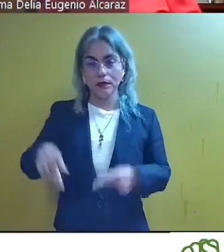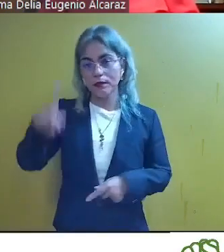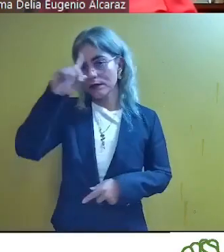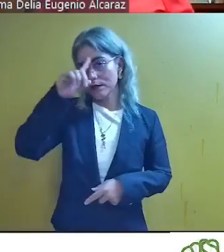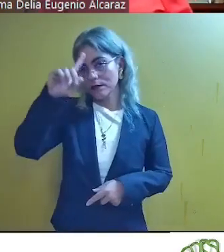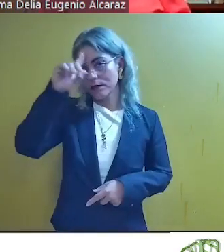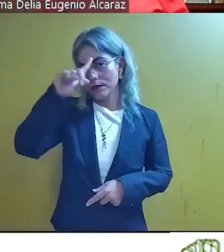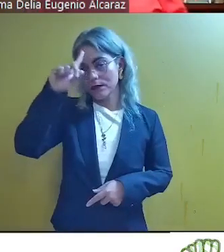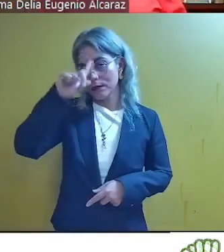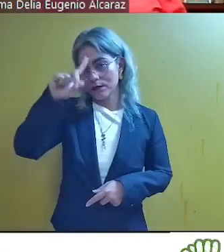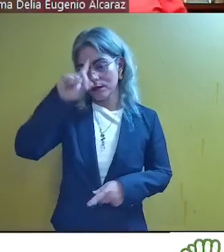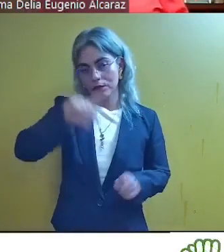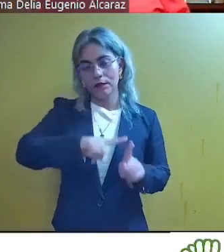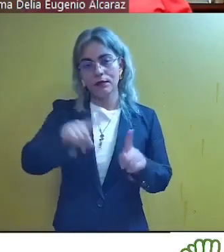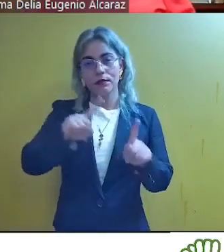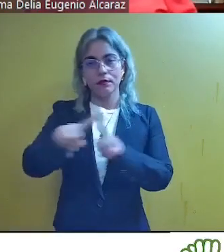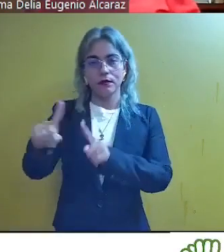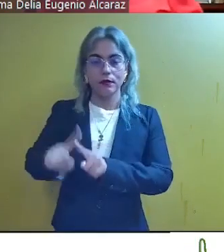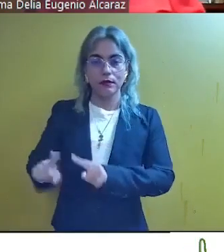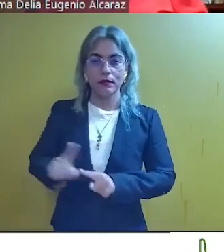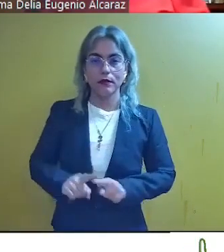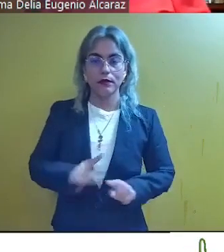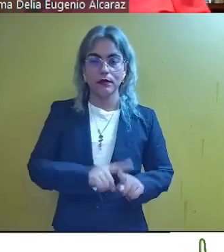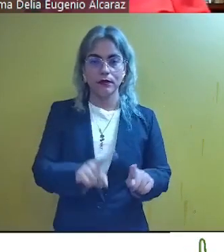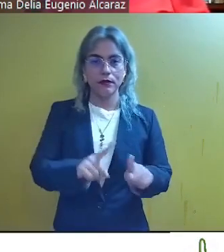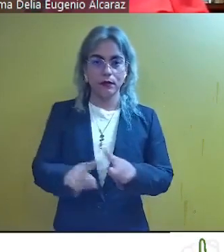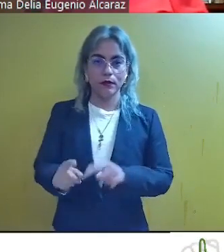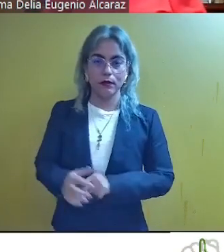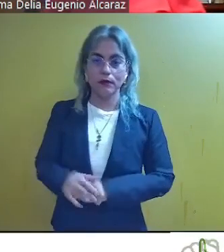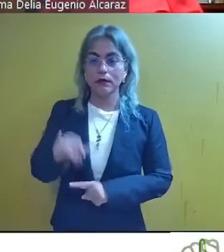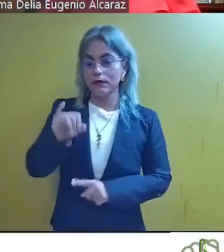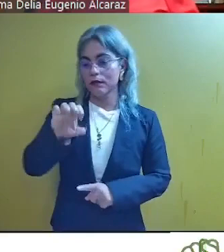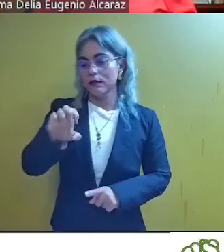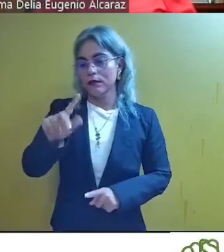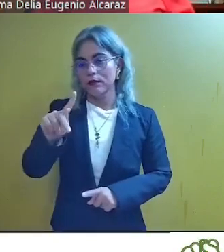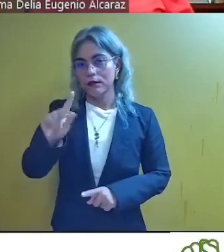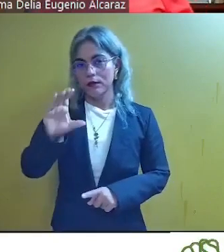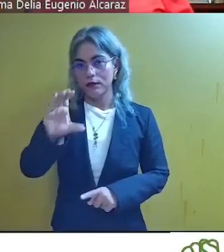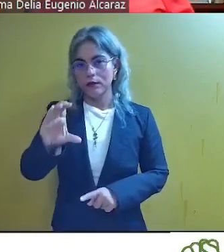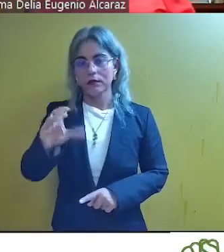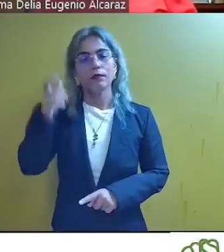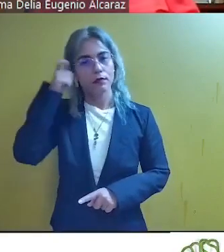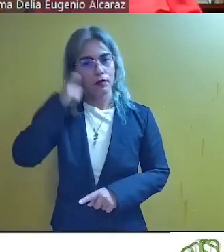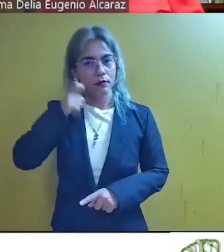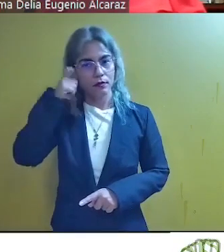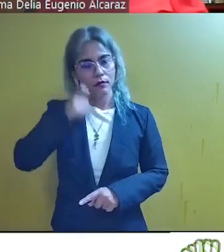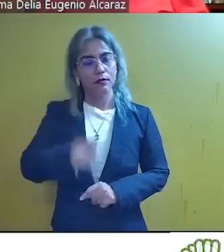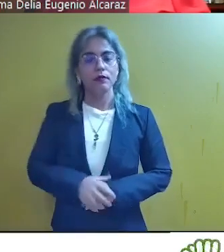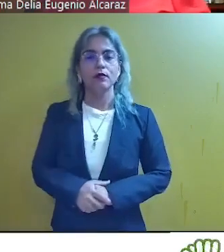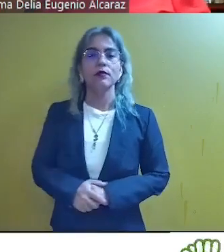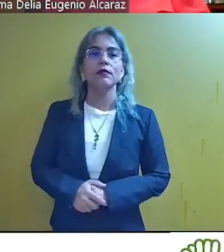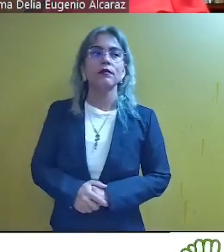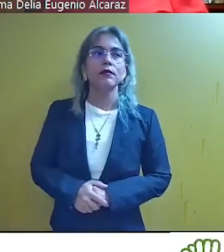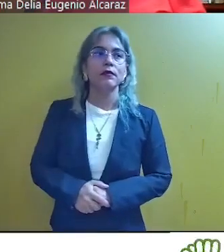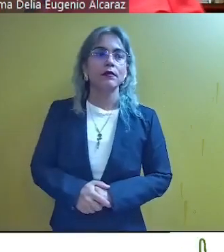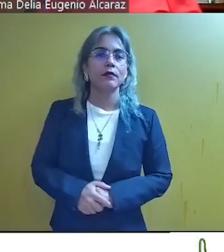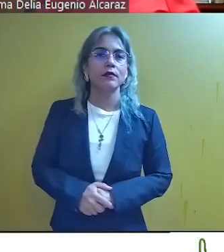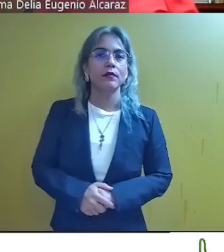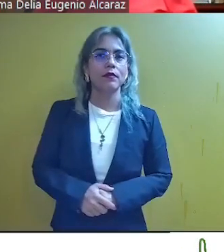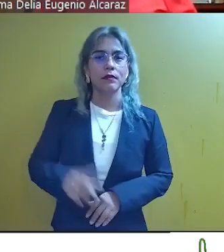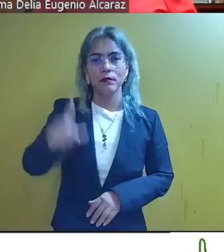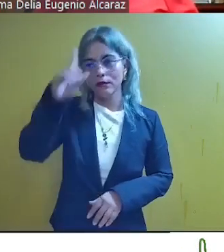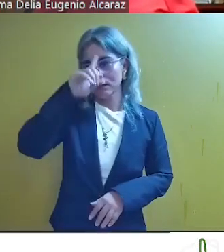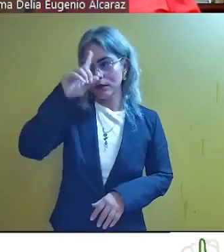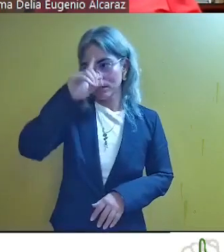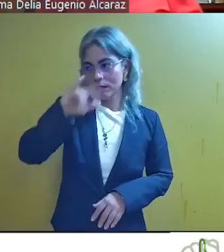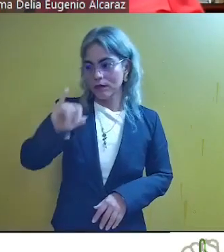propietarias ratificadas para un periodo más por el IEP-SEGRO. De manera que las y los consejos del IEP-SEGRO,